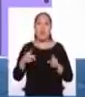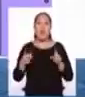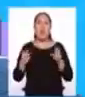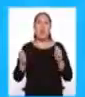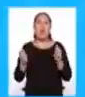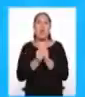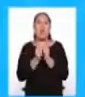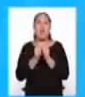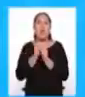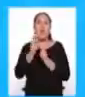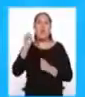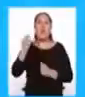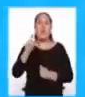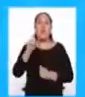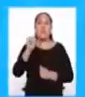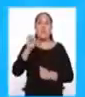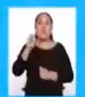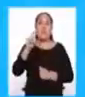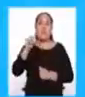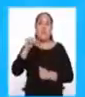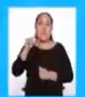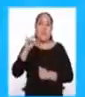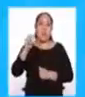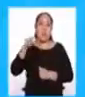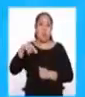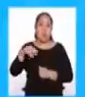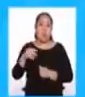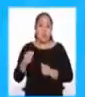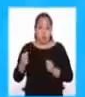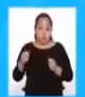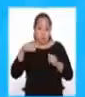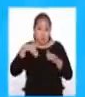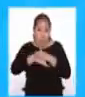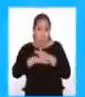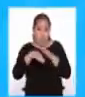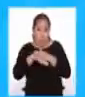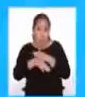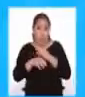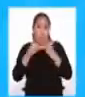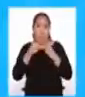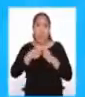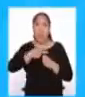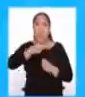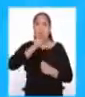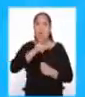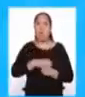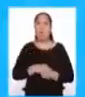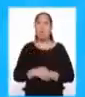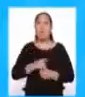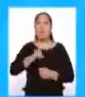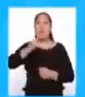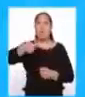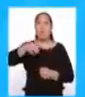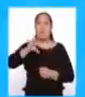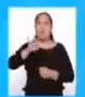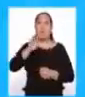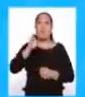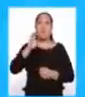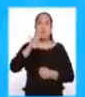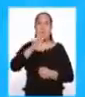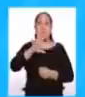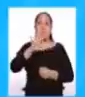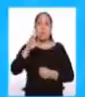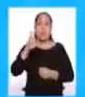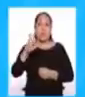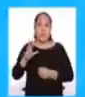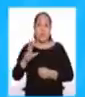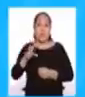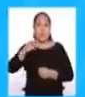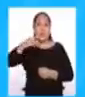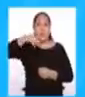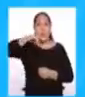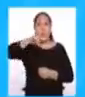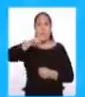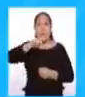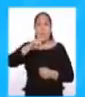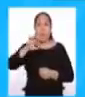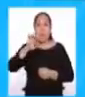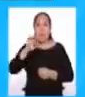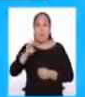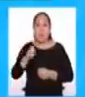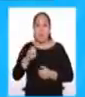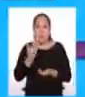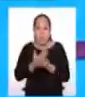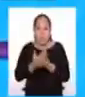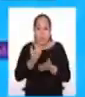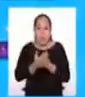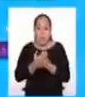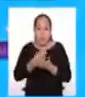agua. Posteriormente, en 1953, Stanley Miller experimentó con un tubo que contenía